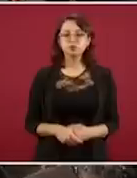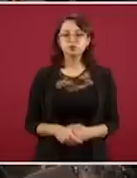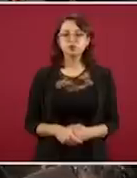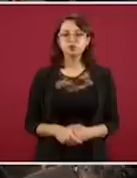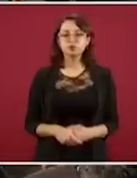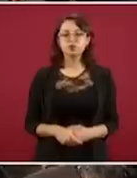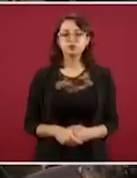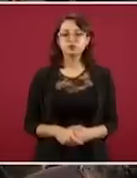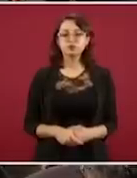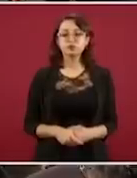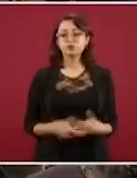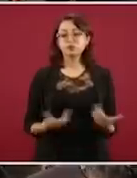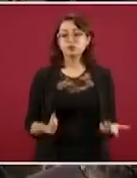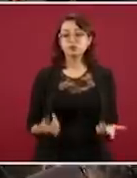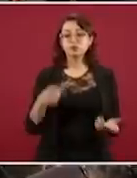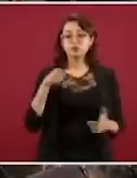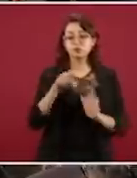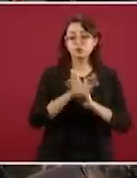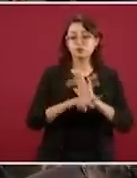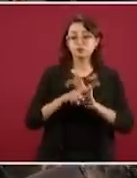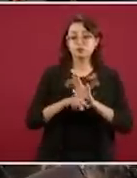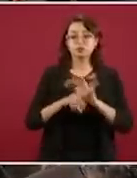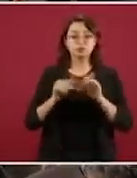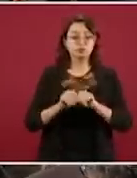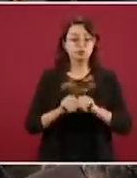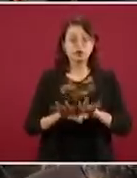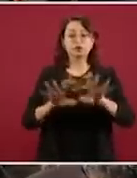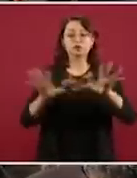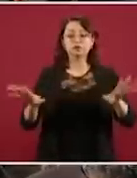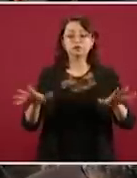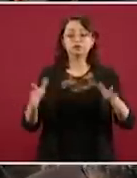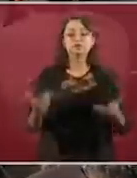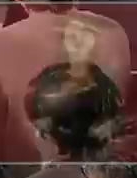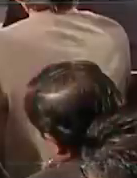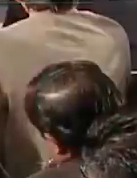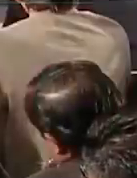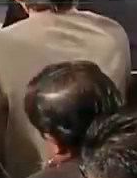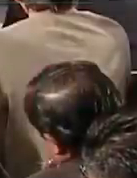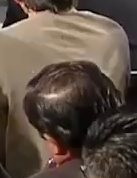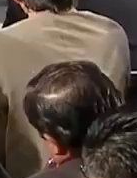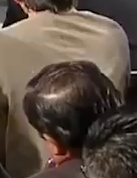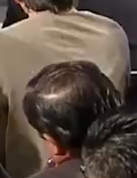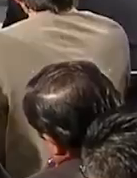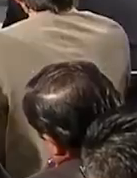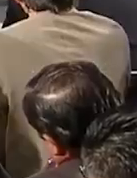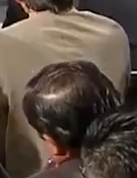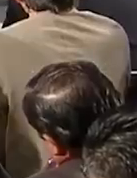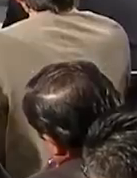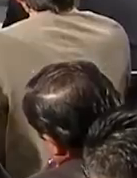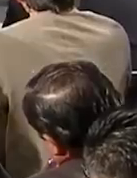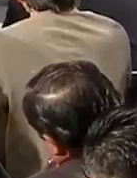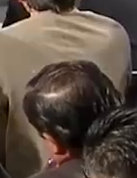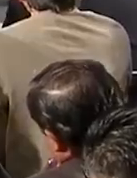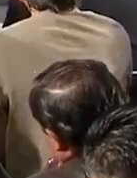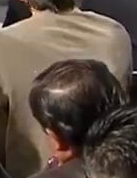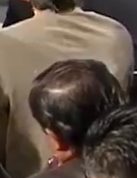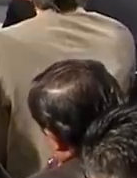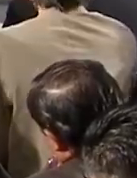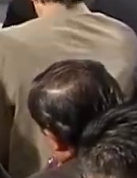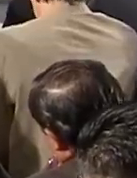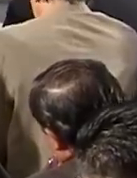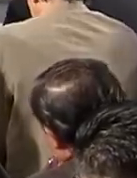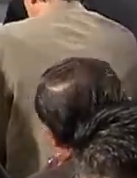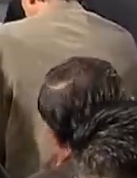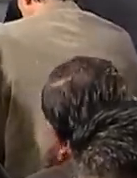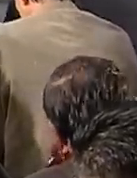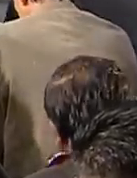Sí, esto es lo que les quería yo también comentar. O sea, atendemos lo general, sí, pero